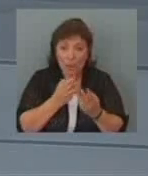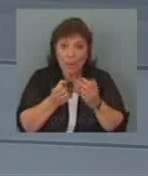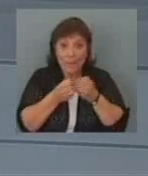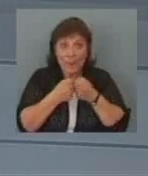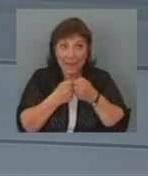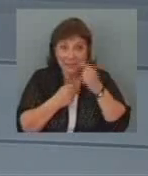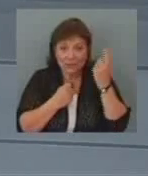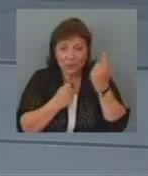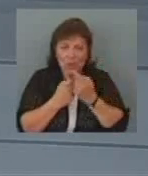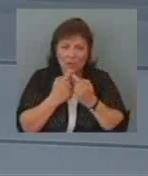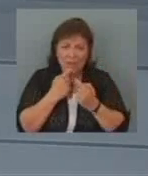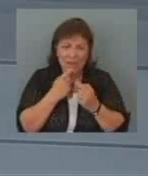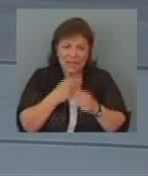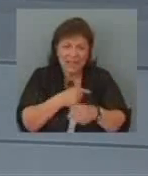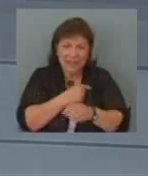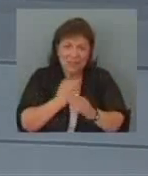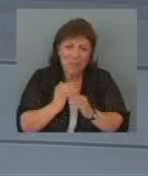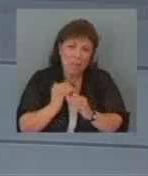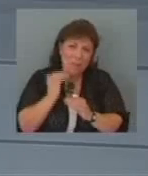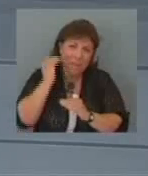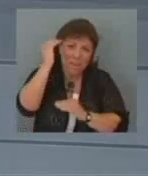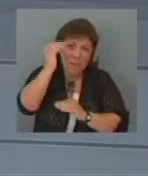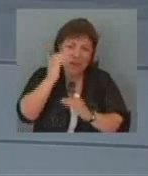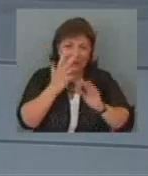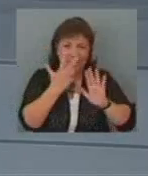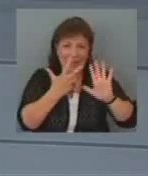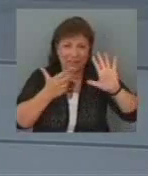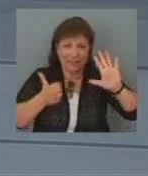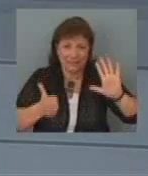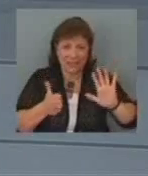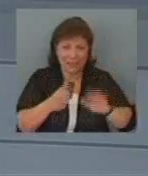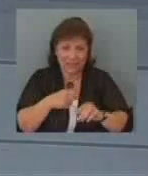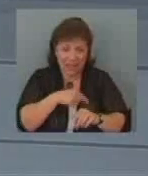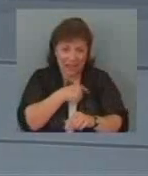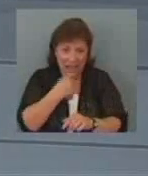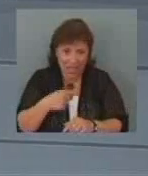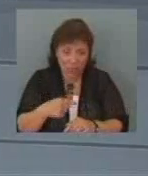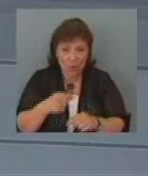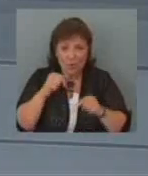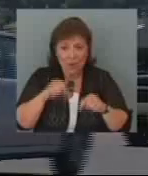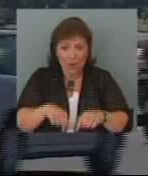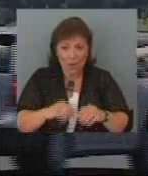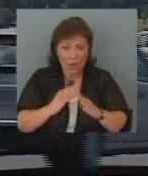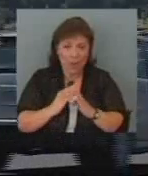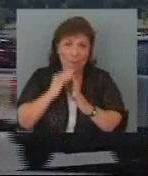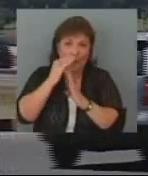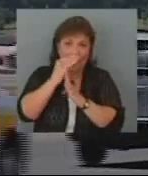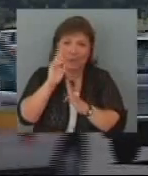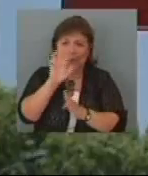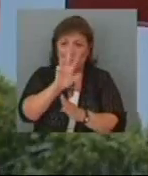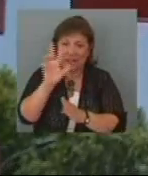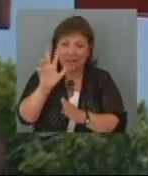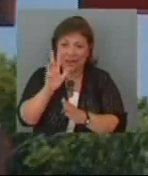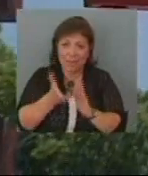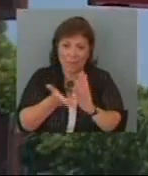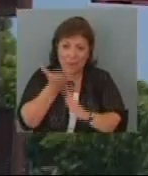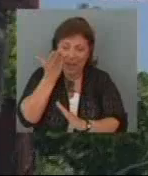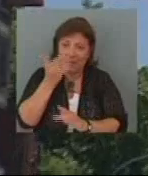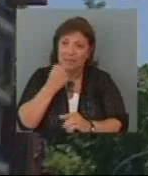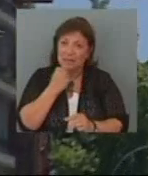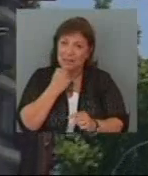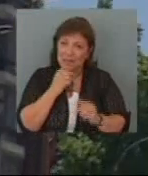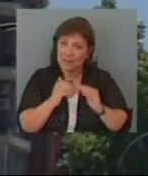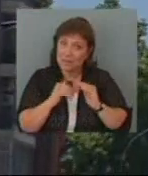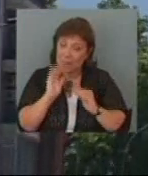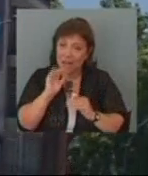Paysandú sufrieron temperaturas por encima de los 36 grados. Sí, aquí en la capital se elevó por encima de los 33. Se estima que en las próximas